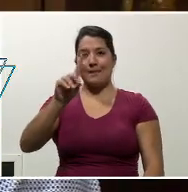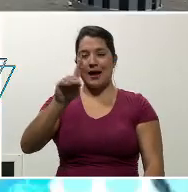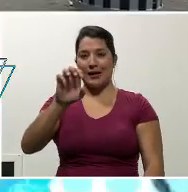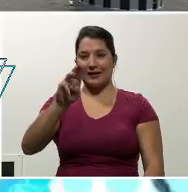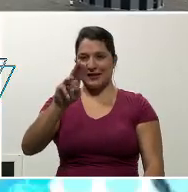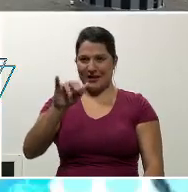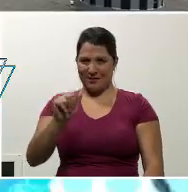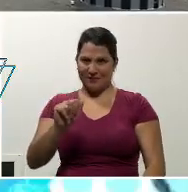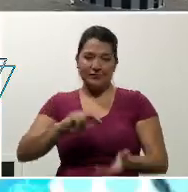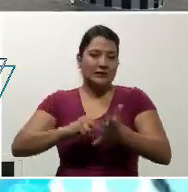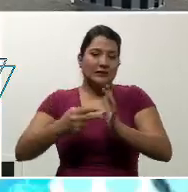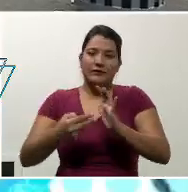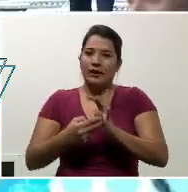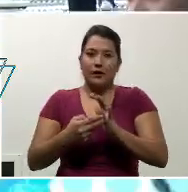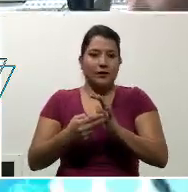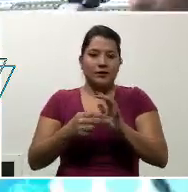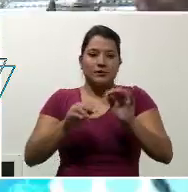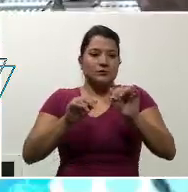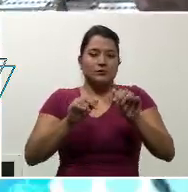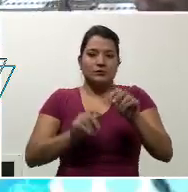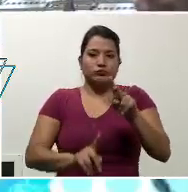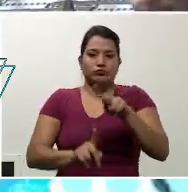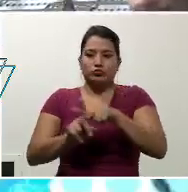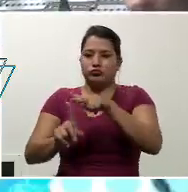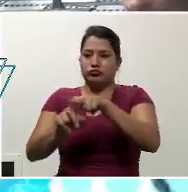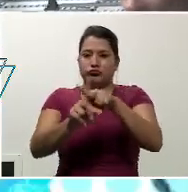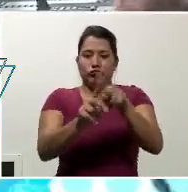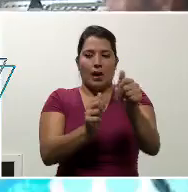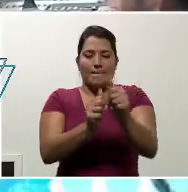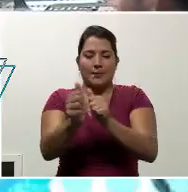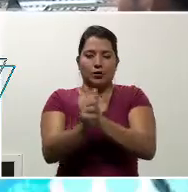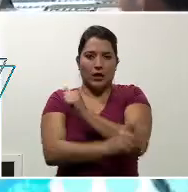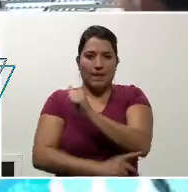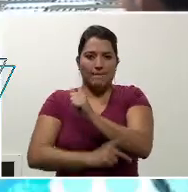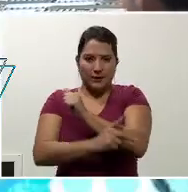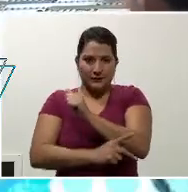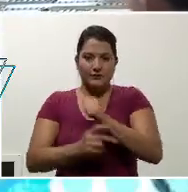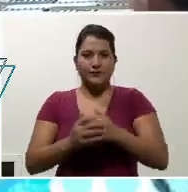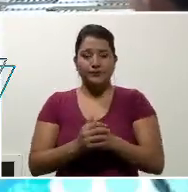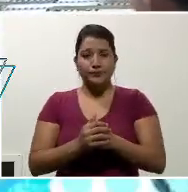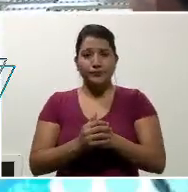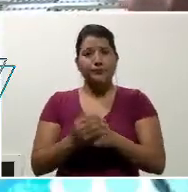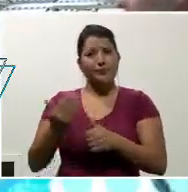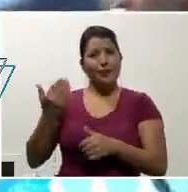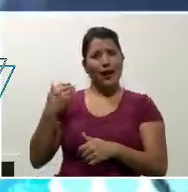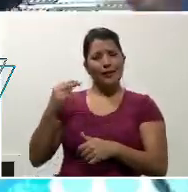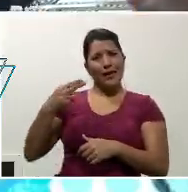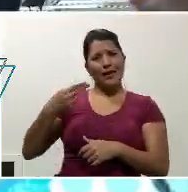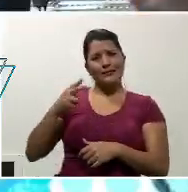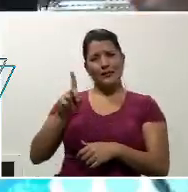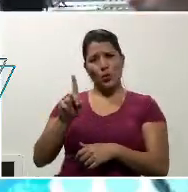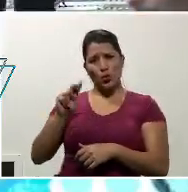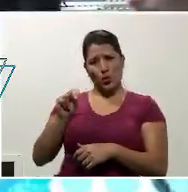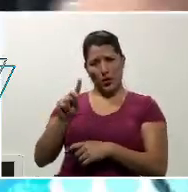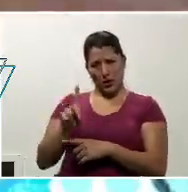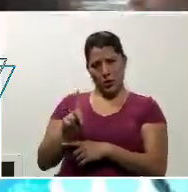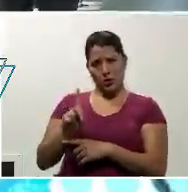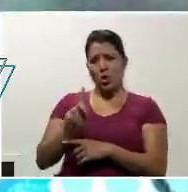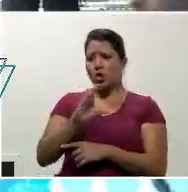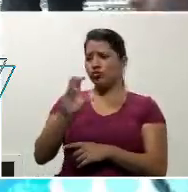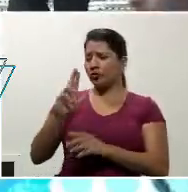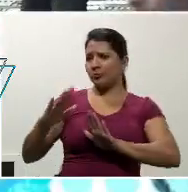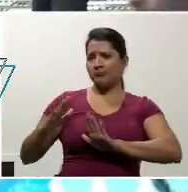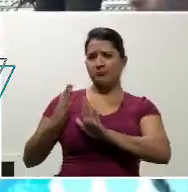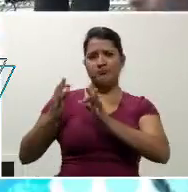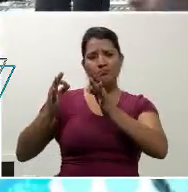hizo frente exitosísimamente a la pandemia H1N1 y en el 2014 le hicimos frente